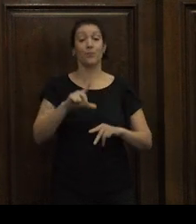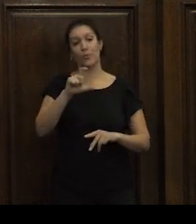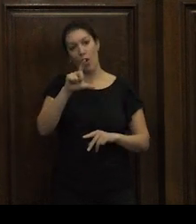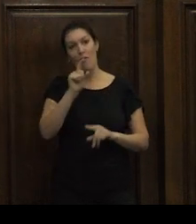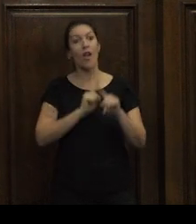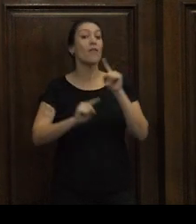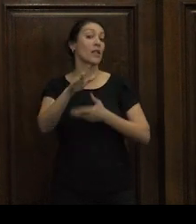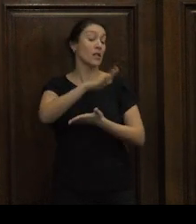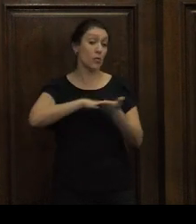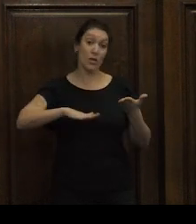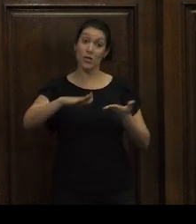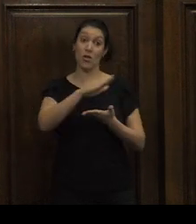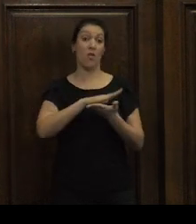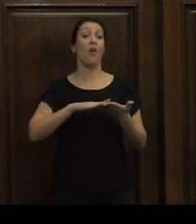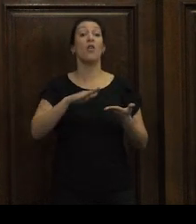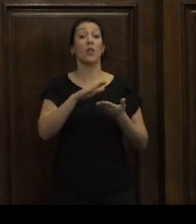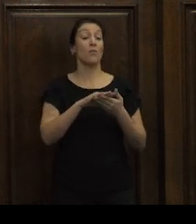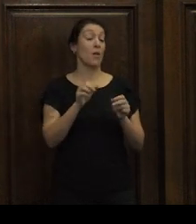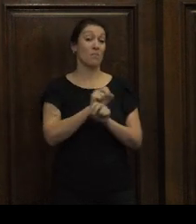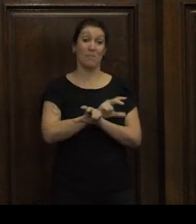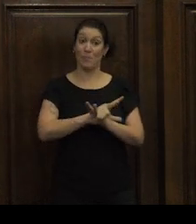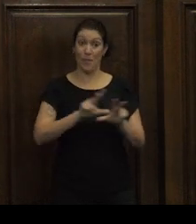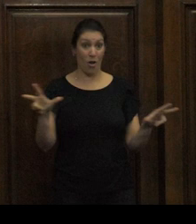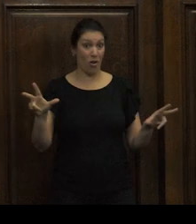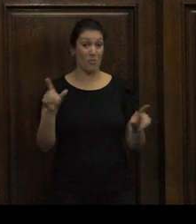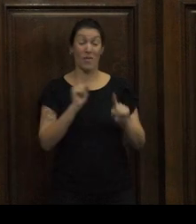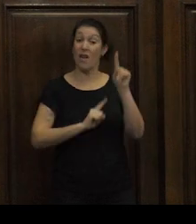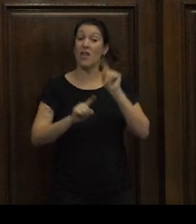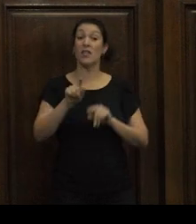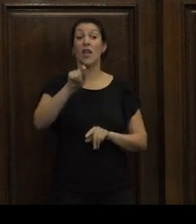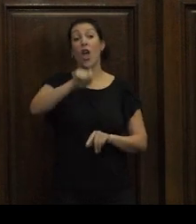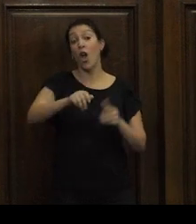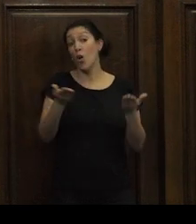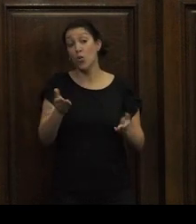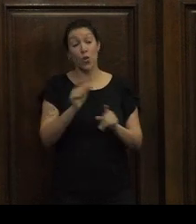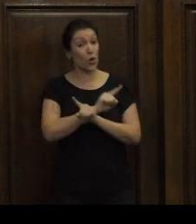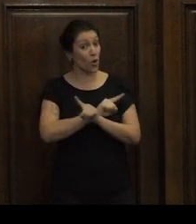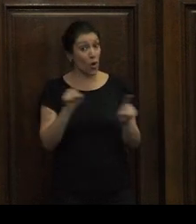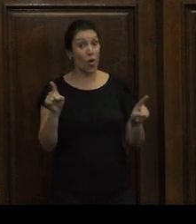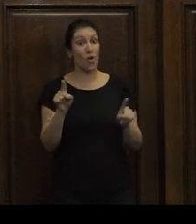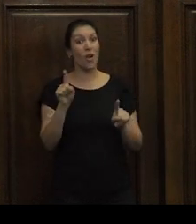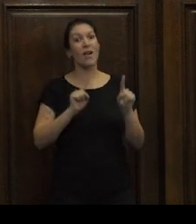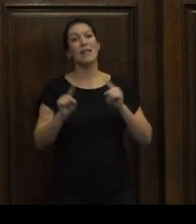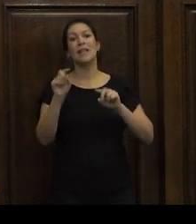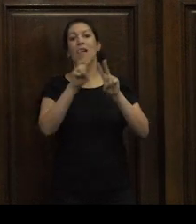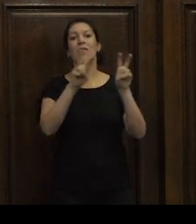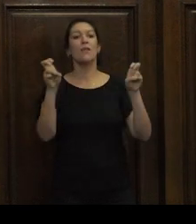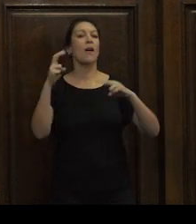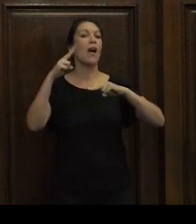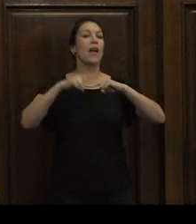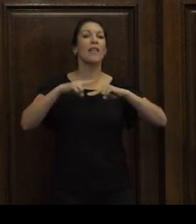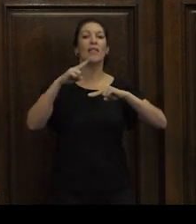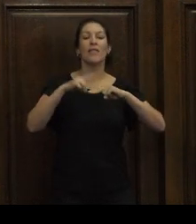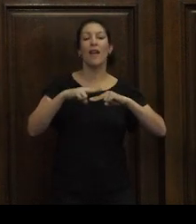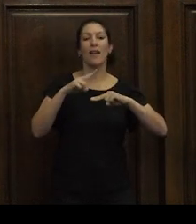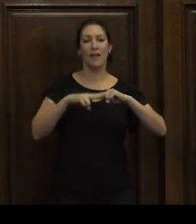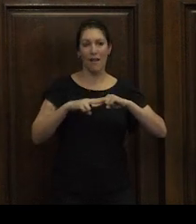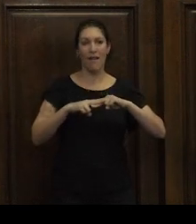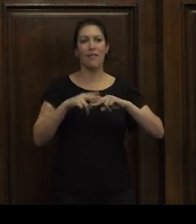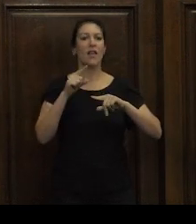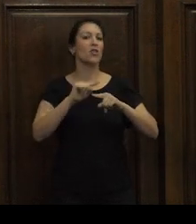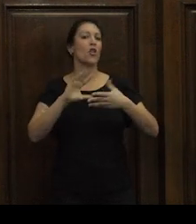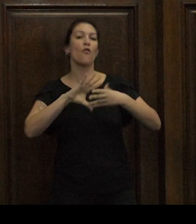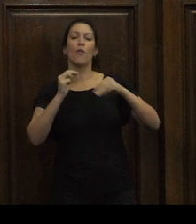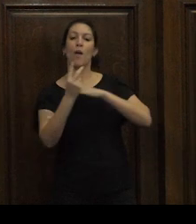mal, incluso muy mal, ¿no? Porque se puede ser radicalmente injusto, ya que en estos territorios virtuales no se cuenta con las